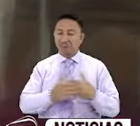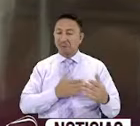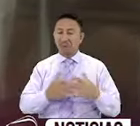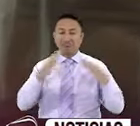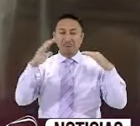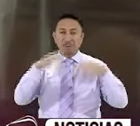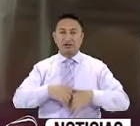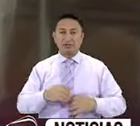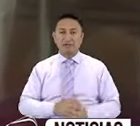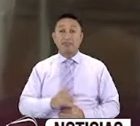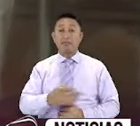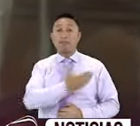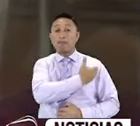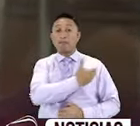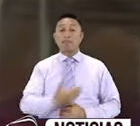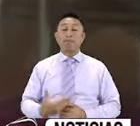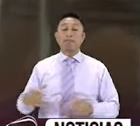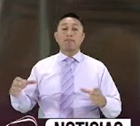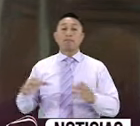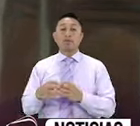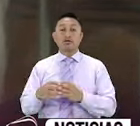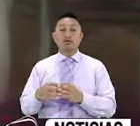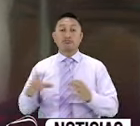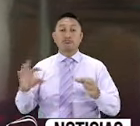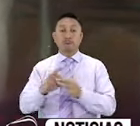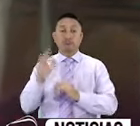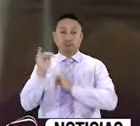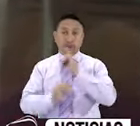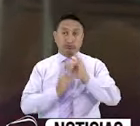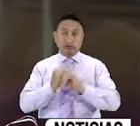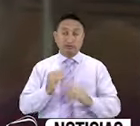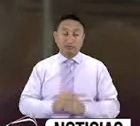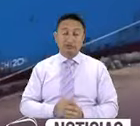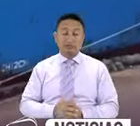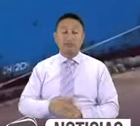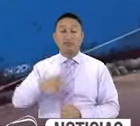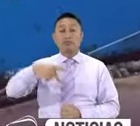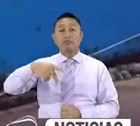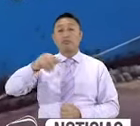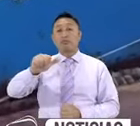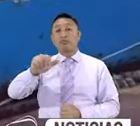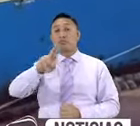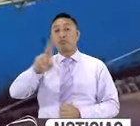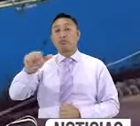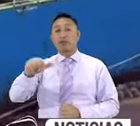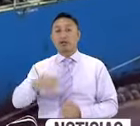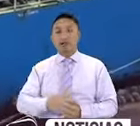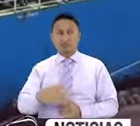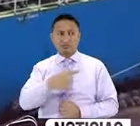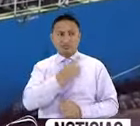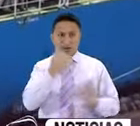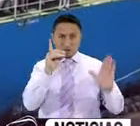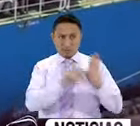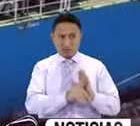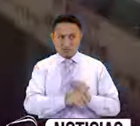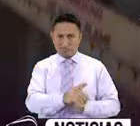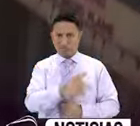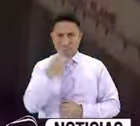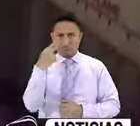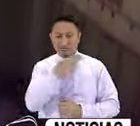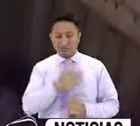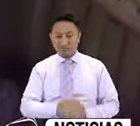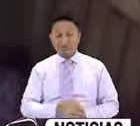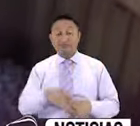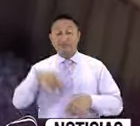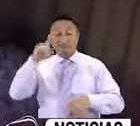de la Comisión de Relaciones Internacionales, Jonathan Parra, desmintió este argumento e indicó que el acuerdo cuenta